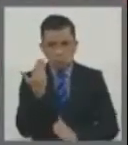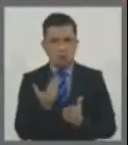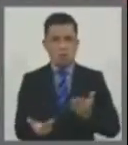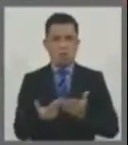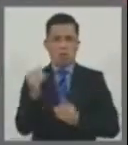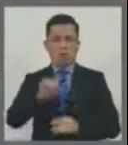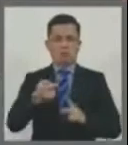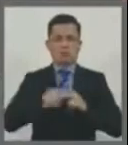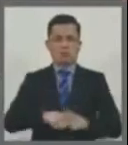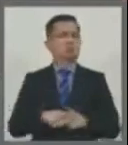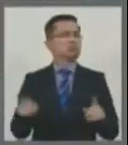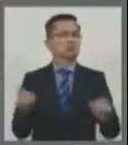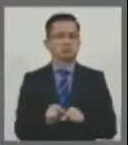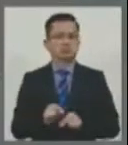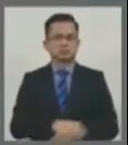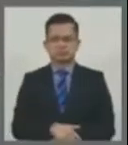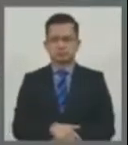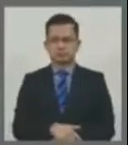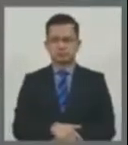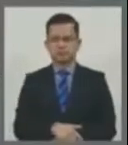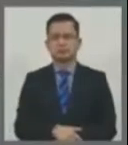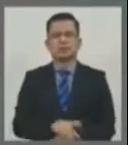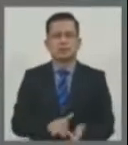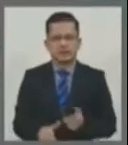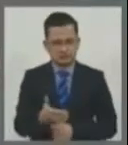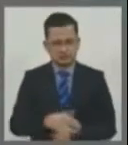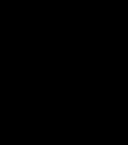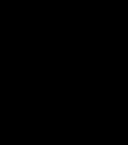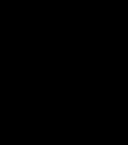este país. Es cuanto, señora presidenta. Gracias. Consulte la Secretaría en votación económica.